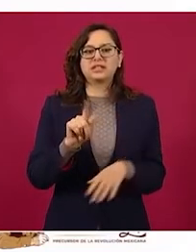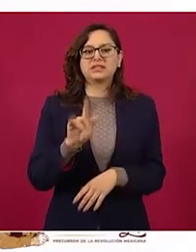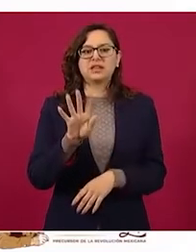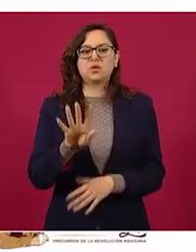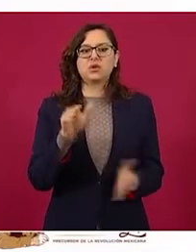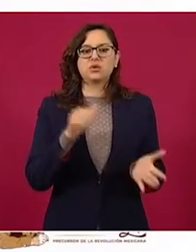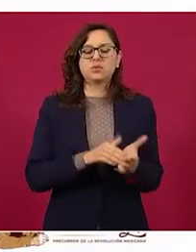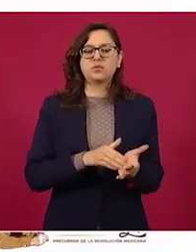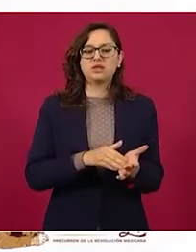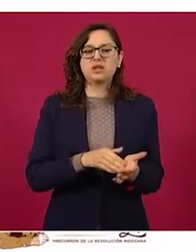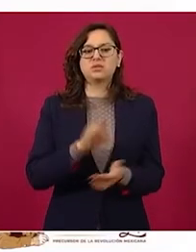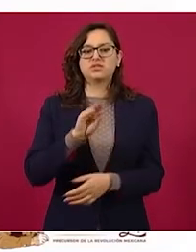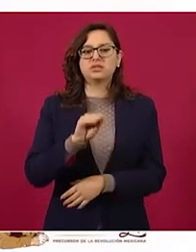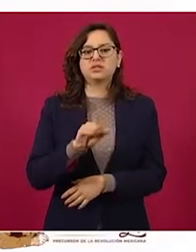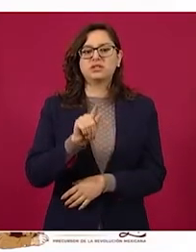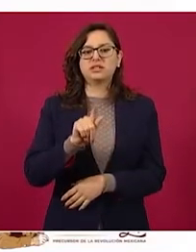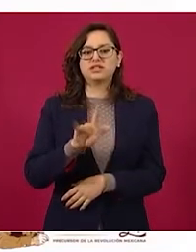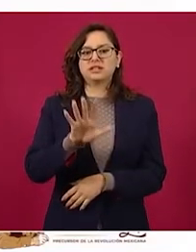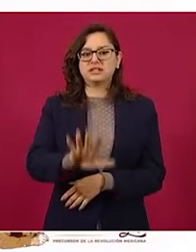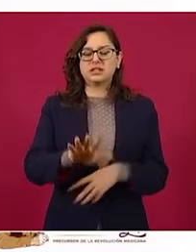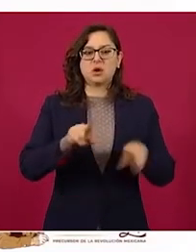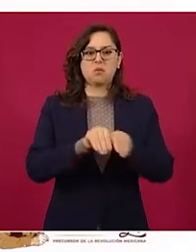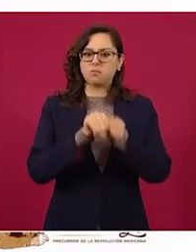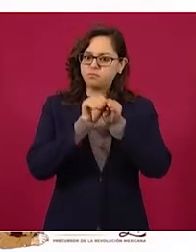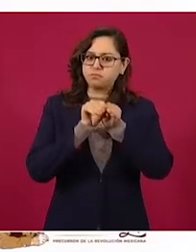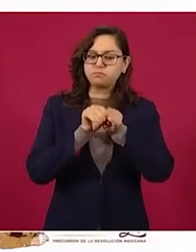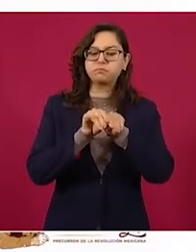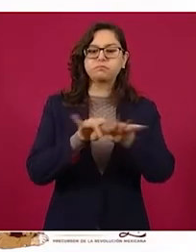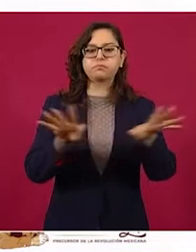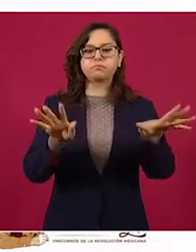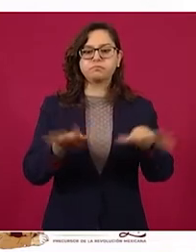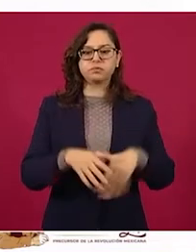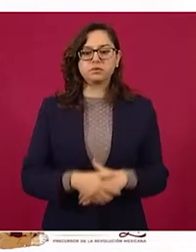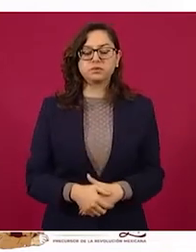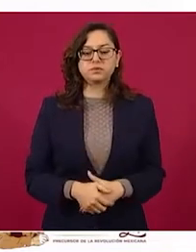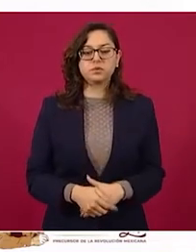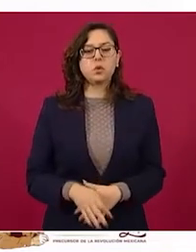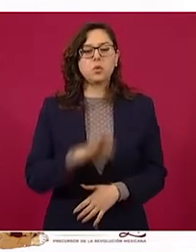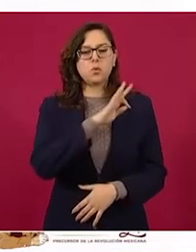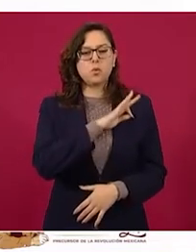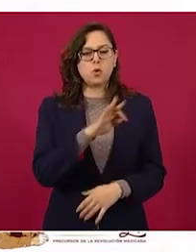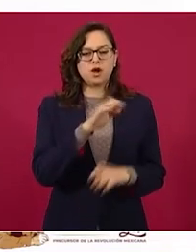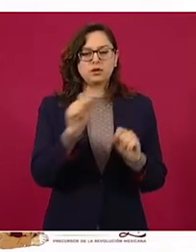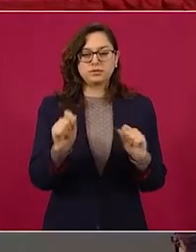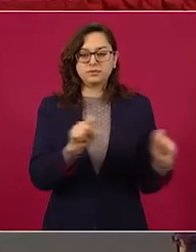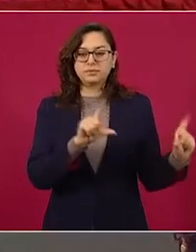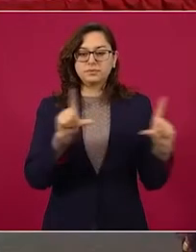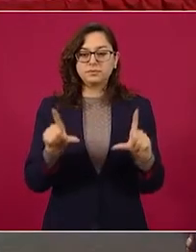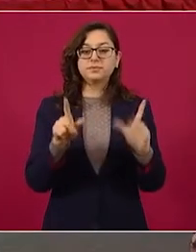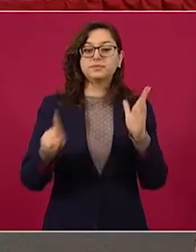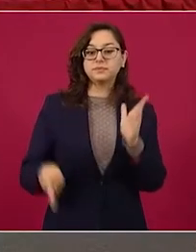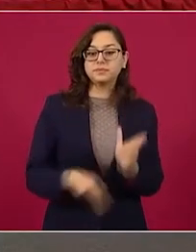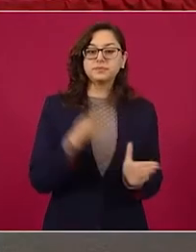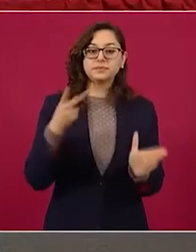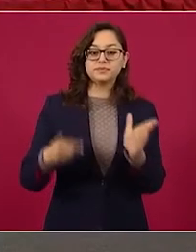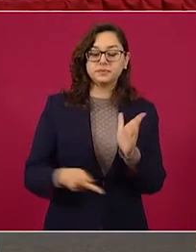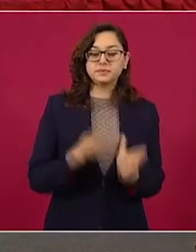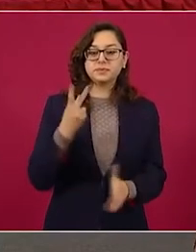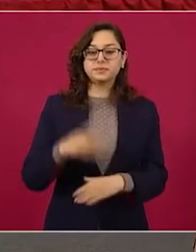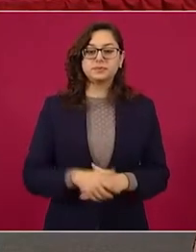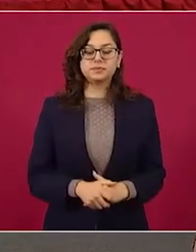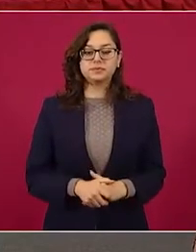74,975 de alcance. ¿Me pueden pasar la gráfica donde dice cuánto se mencionó? Es la